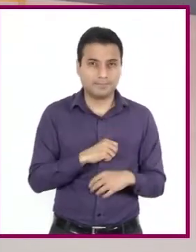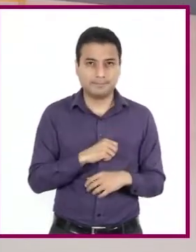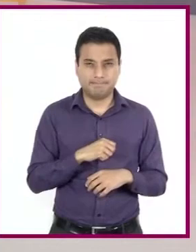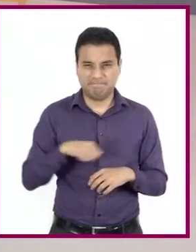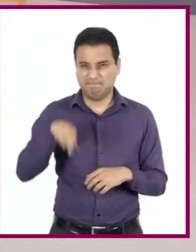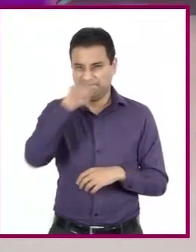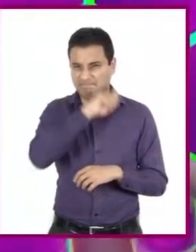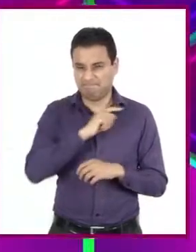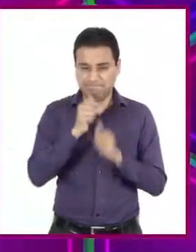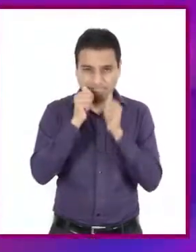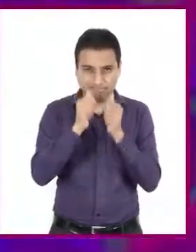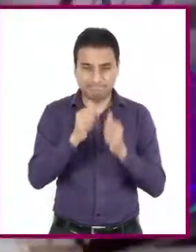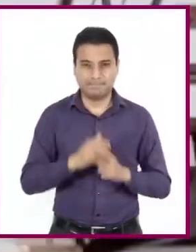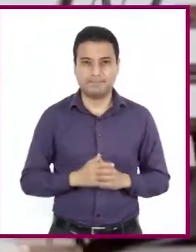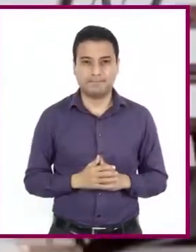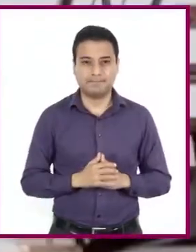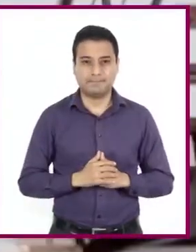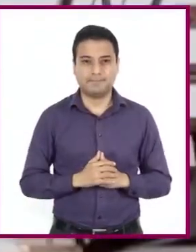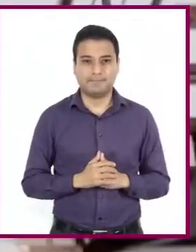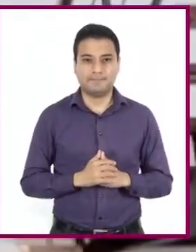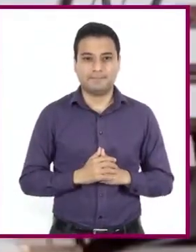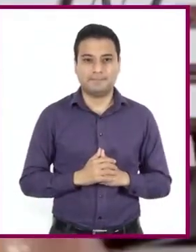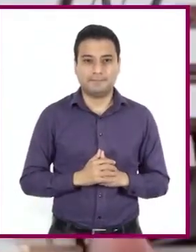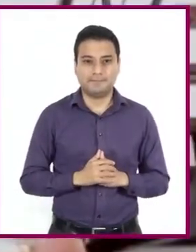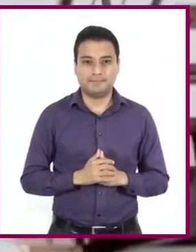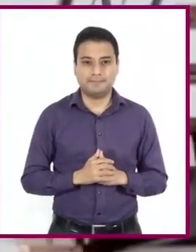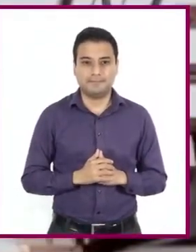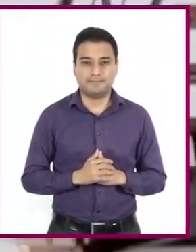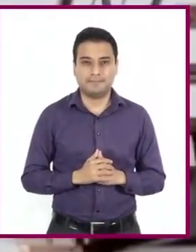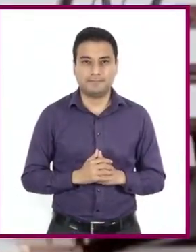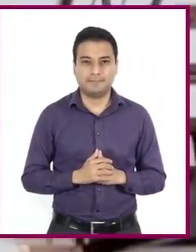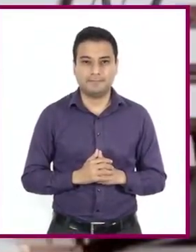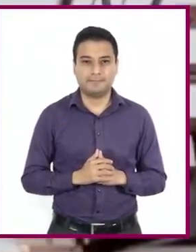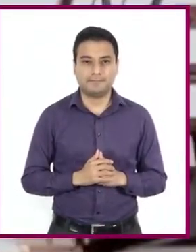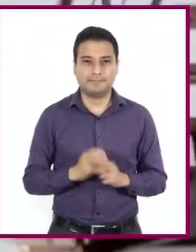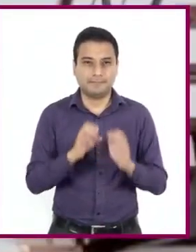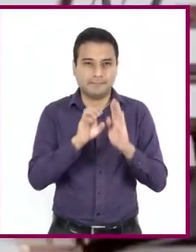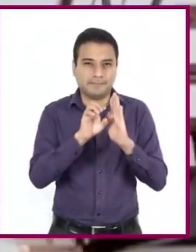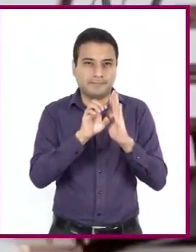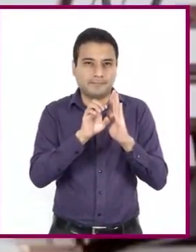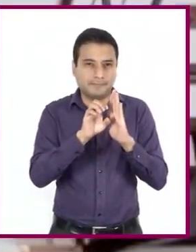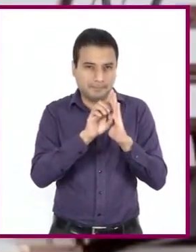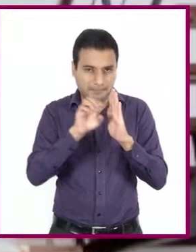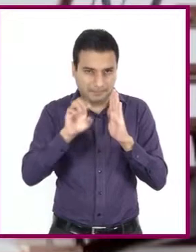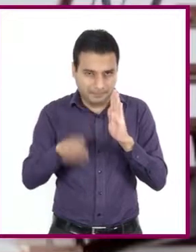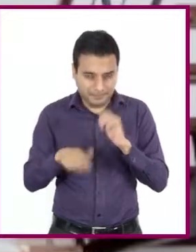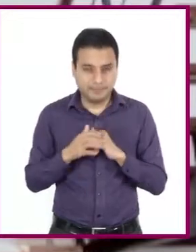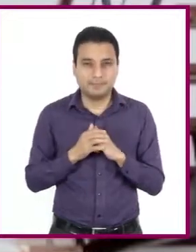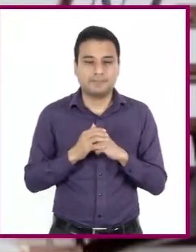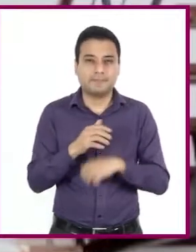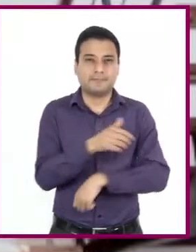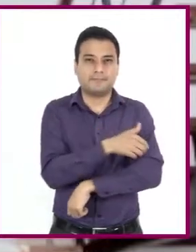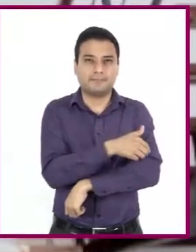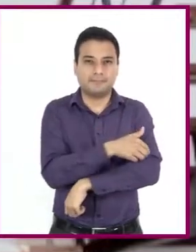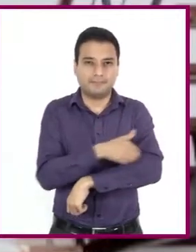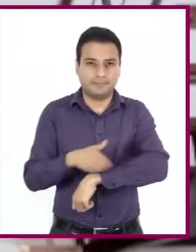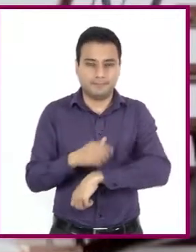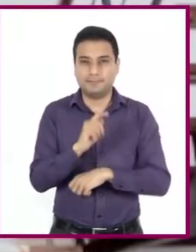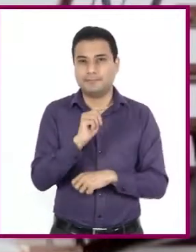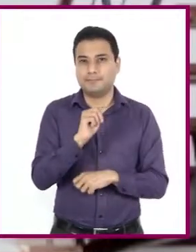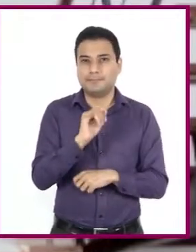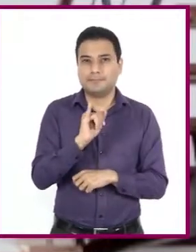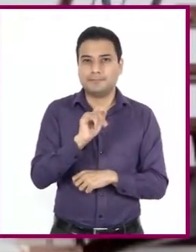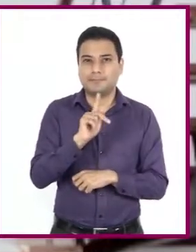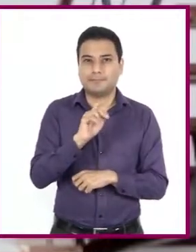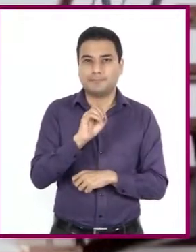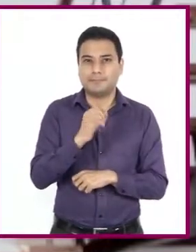mucha atención. Si pensamos en familias tipográficas como si fueran miembros de una familia de